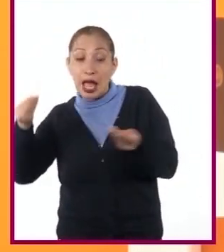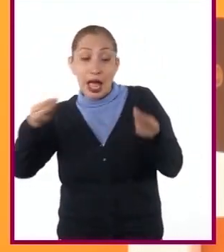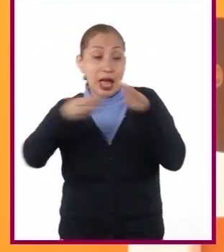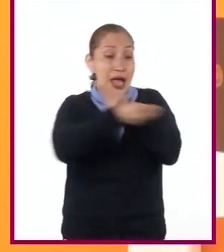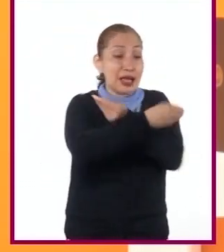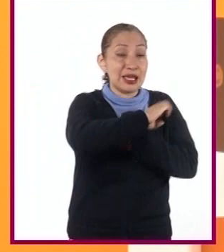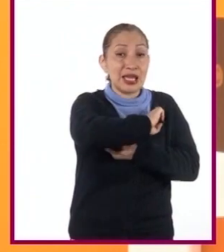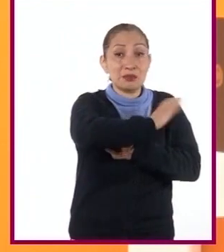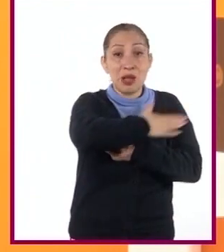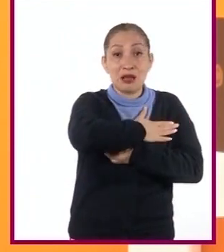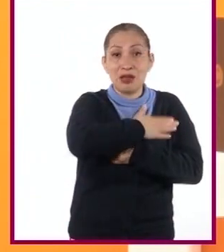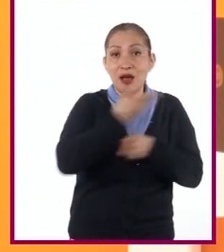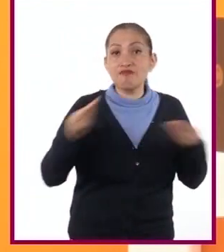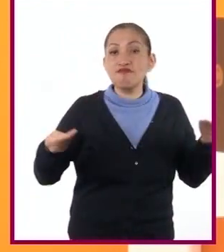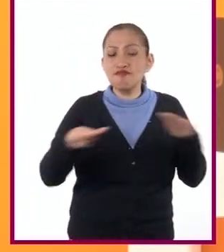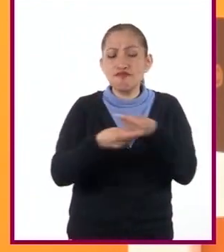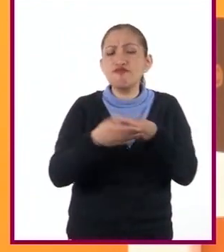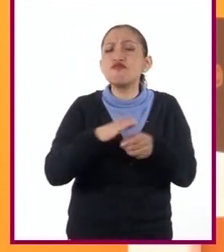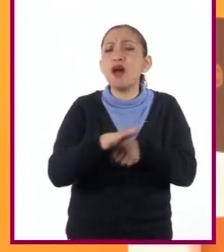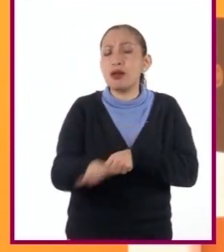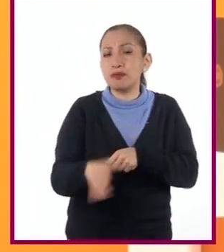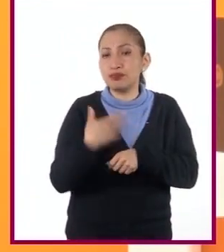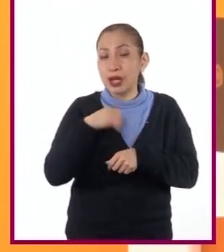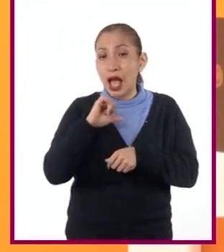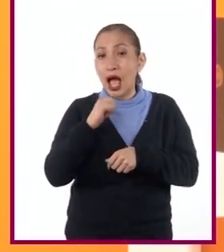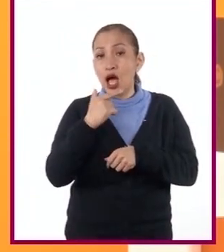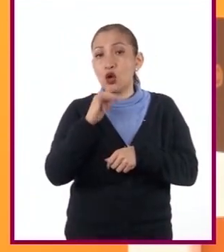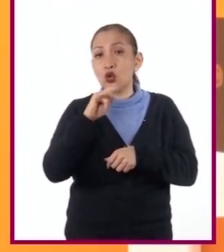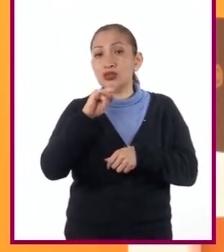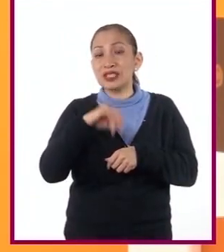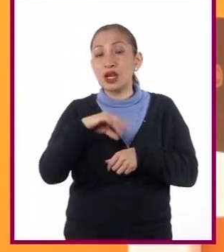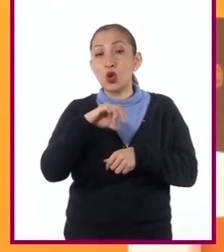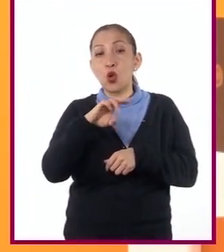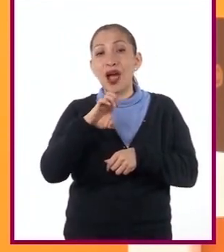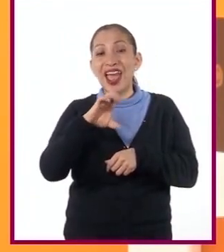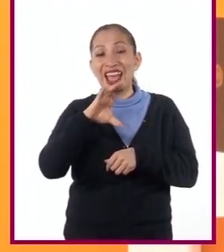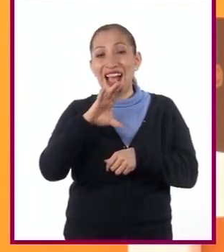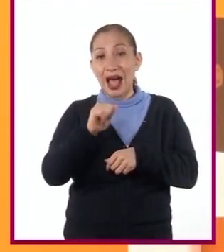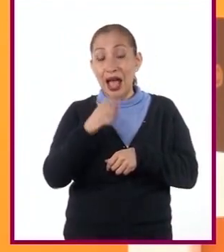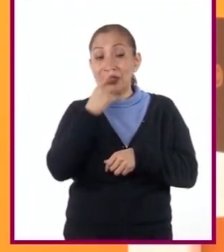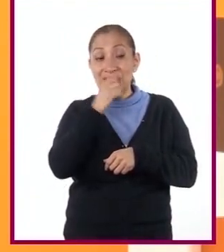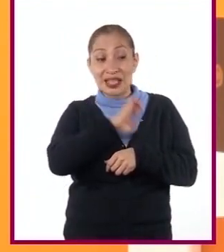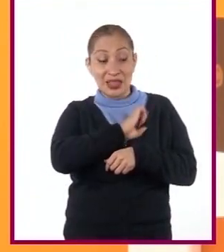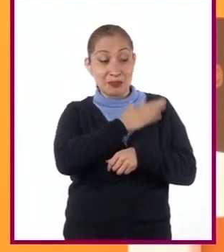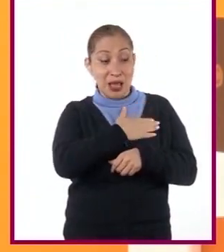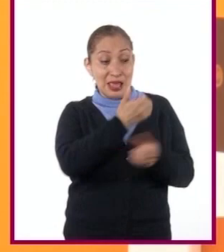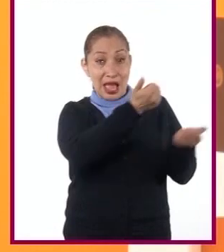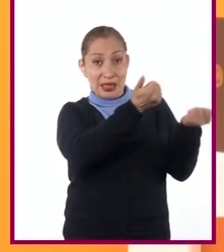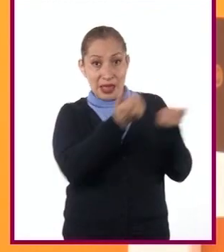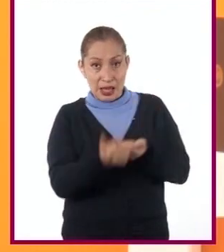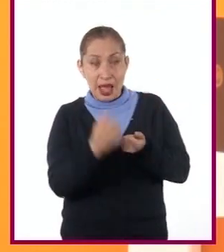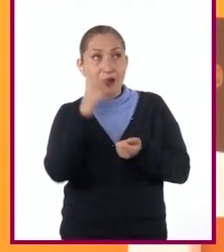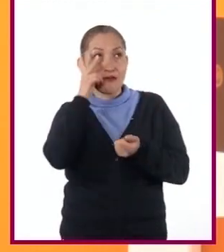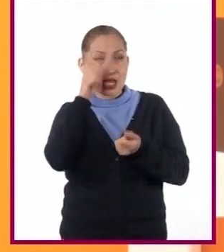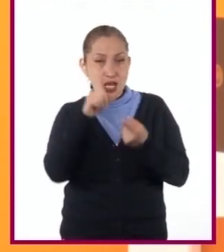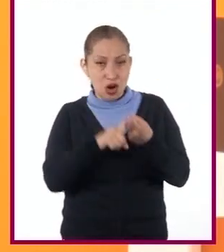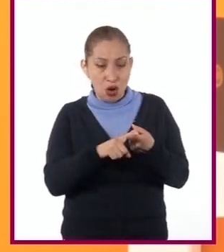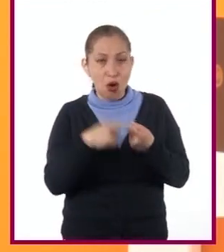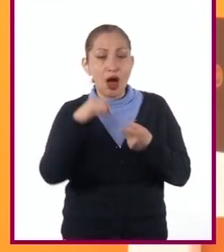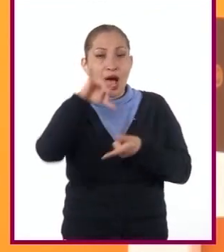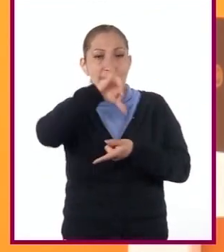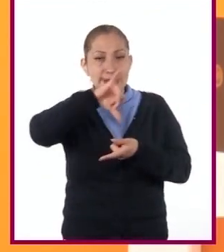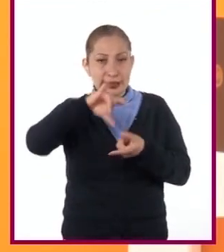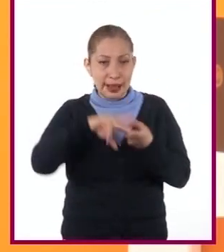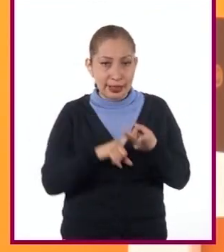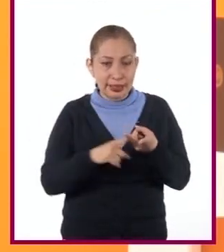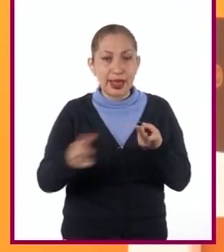los novohispanos? Según Agustín Cueca Novas, de España se traían vino,